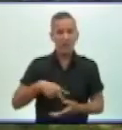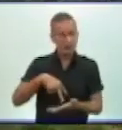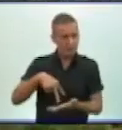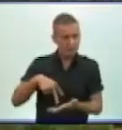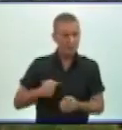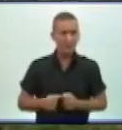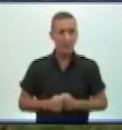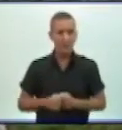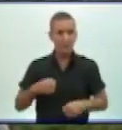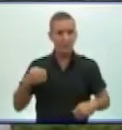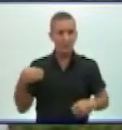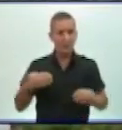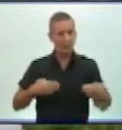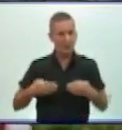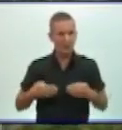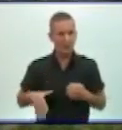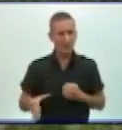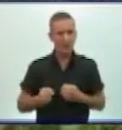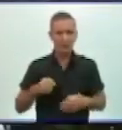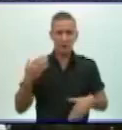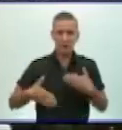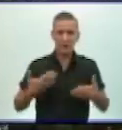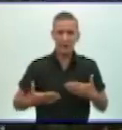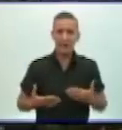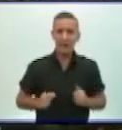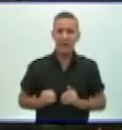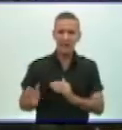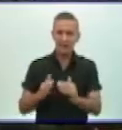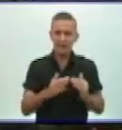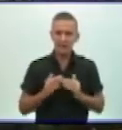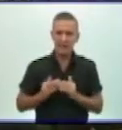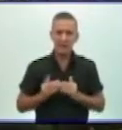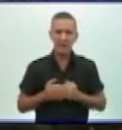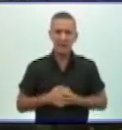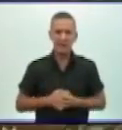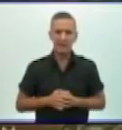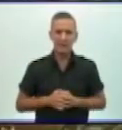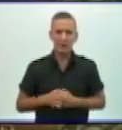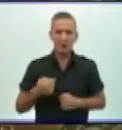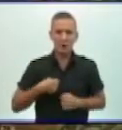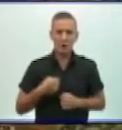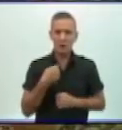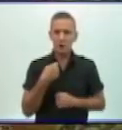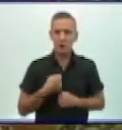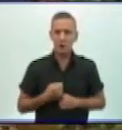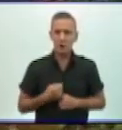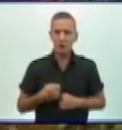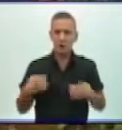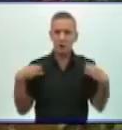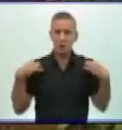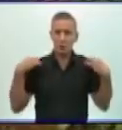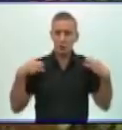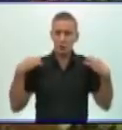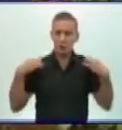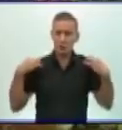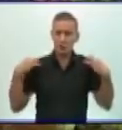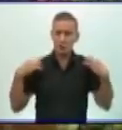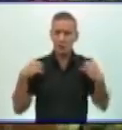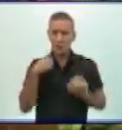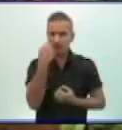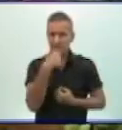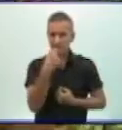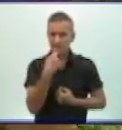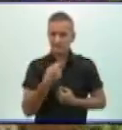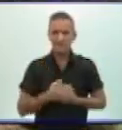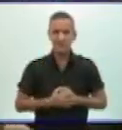vamos a participar en todas las actividades del barrio y de la escuela. Yo propongo los trajes y las maquillas. Y yo propongo la música. Por supuesto. Bueno,